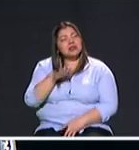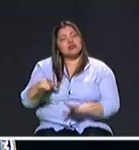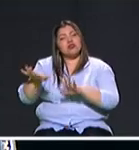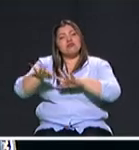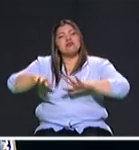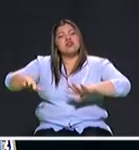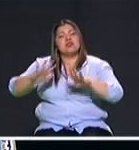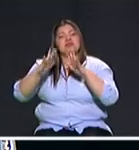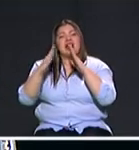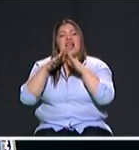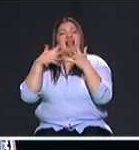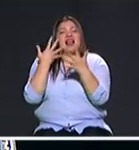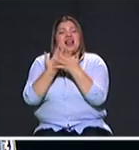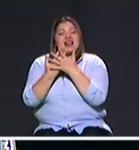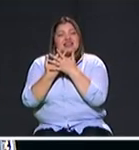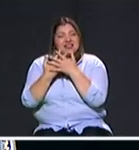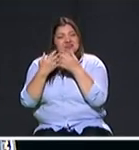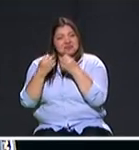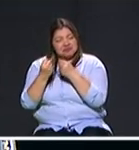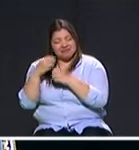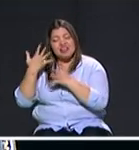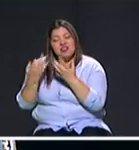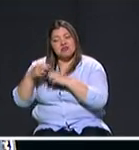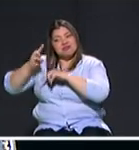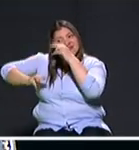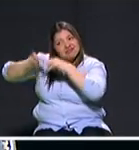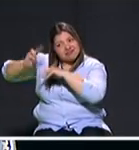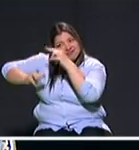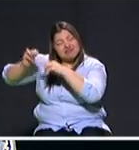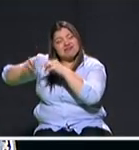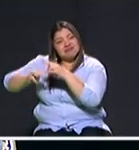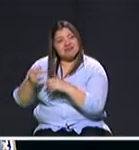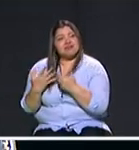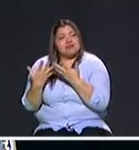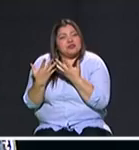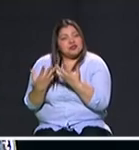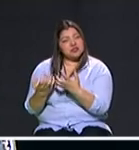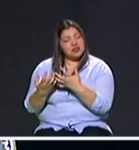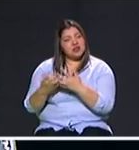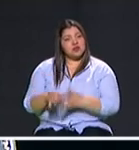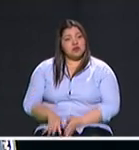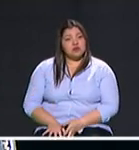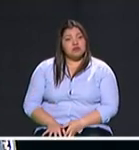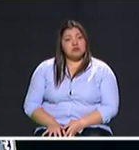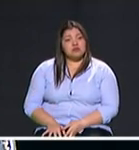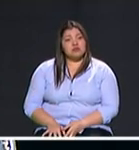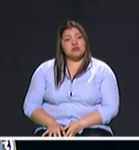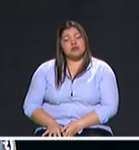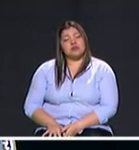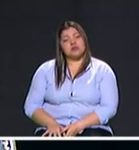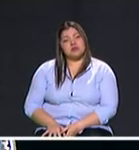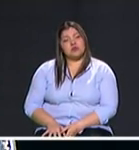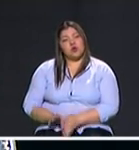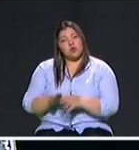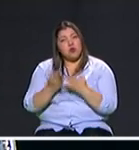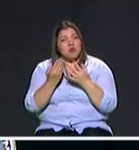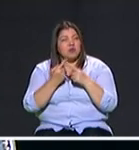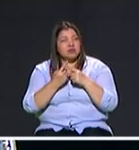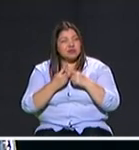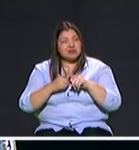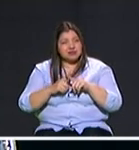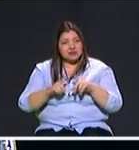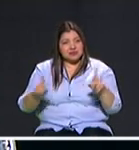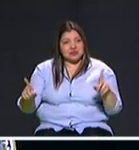la cual nosotros podamos autofinanciada y que los reclusos haya no solamente los reclusos